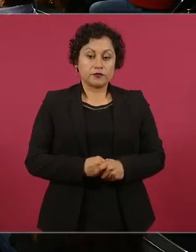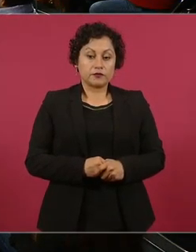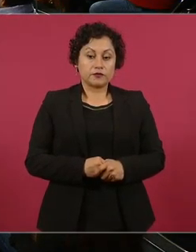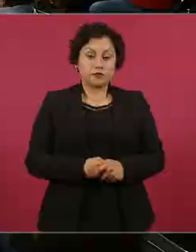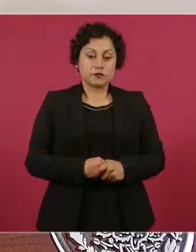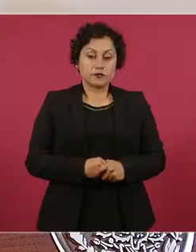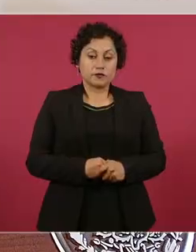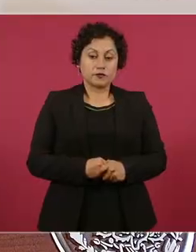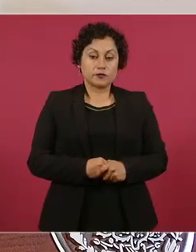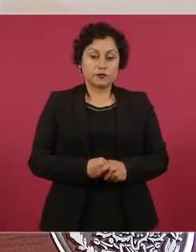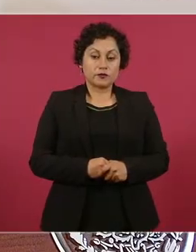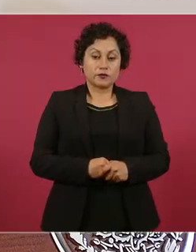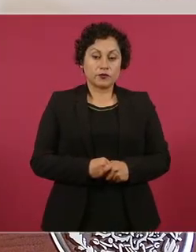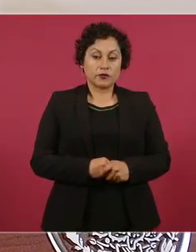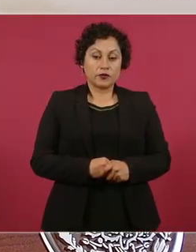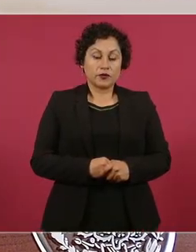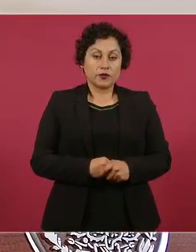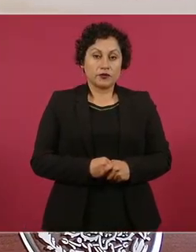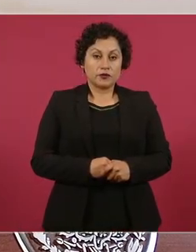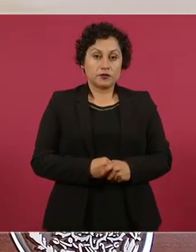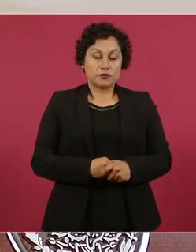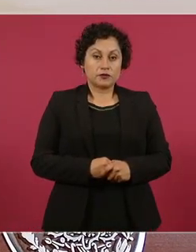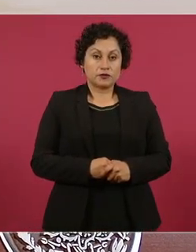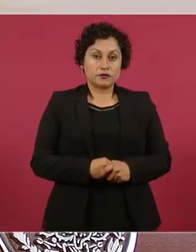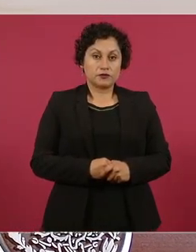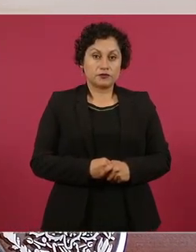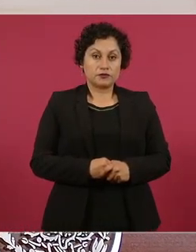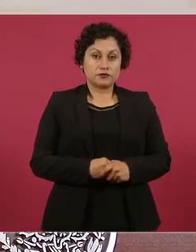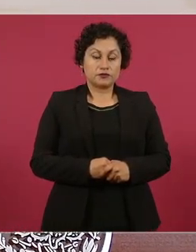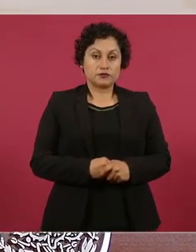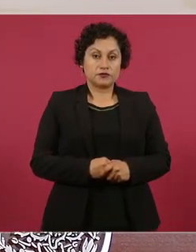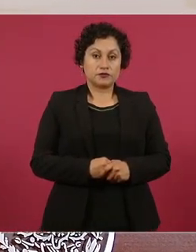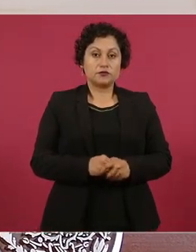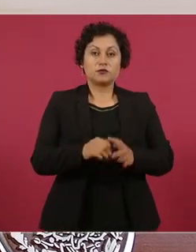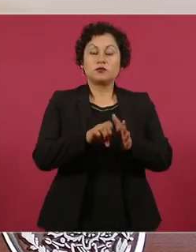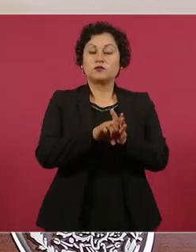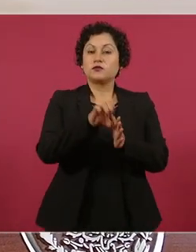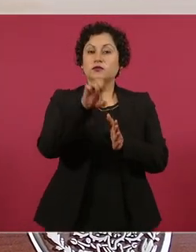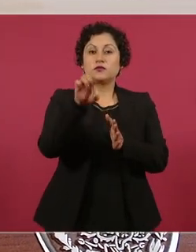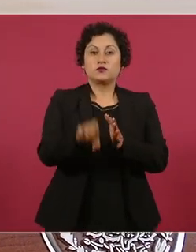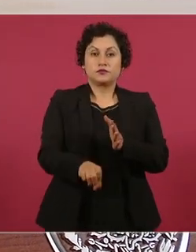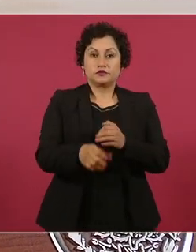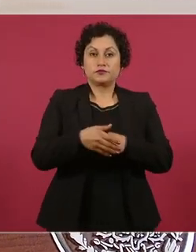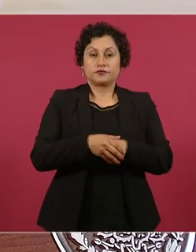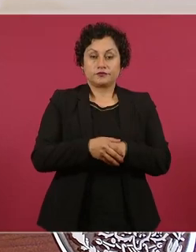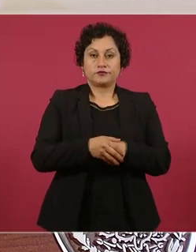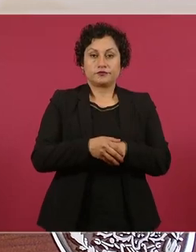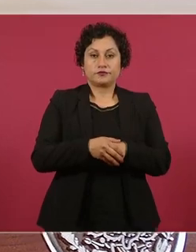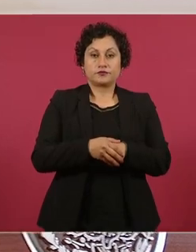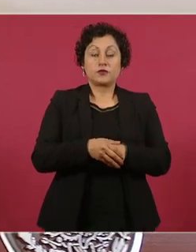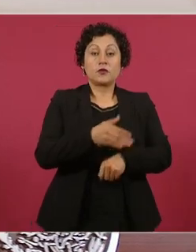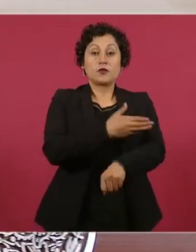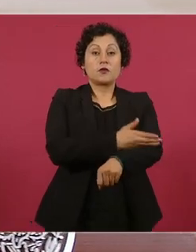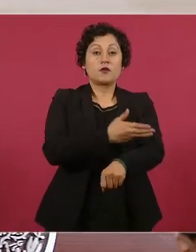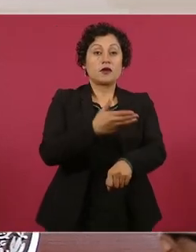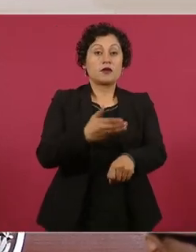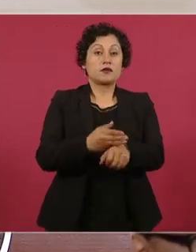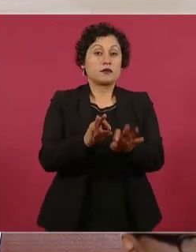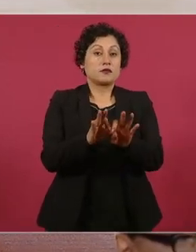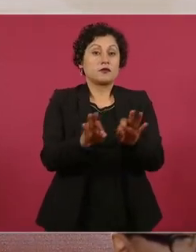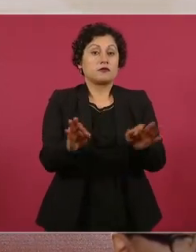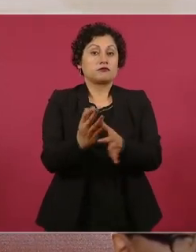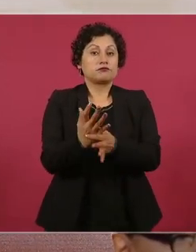Por ejemplo, la consigna, el lema maderista del sufraje efectivo,